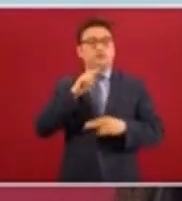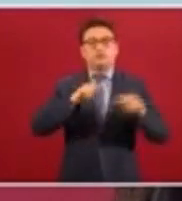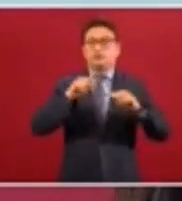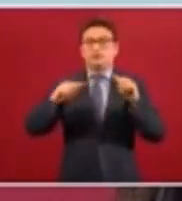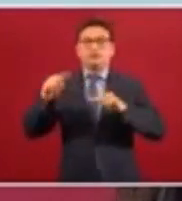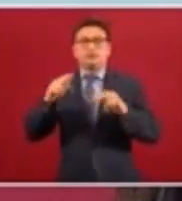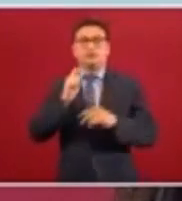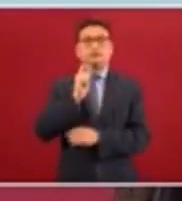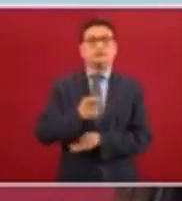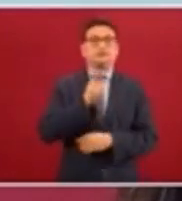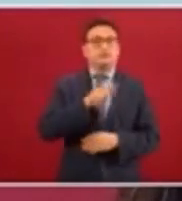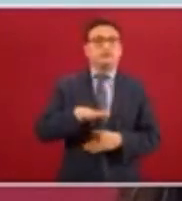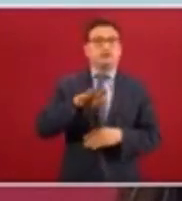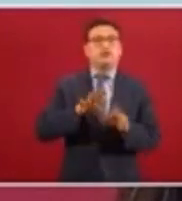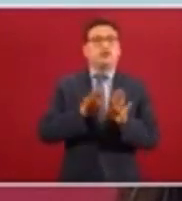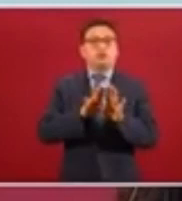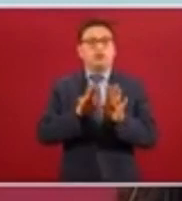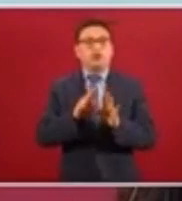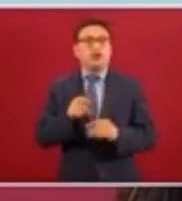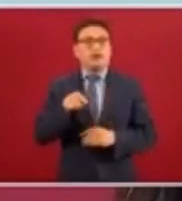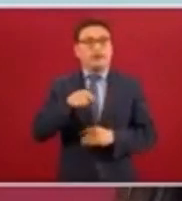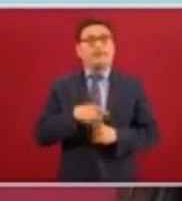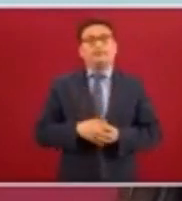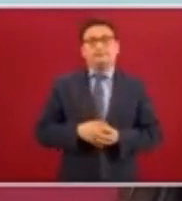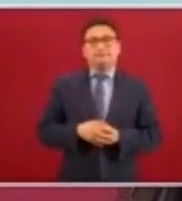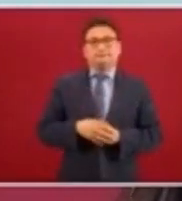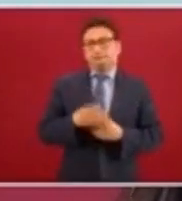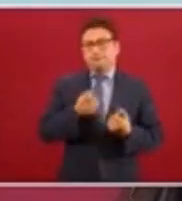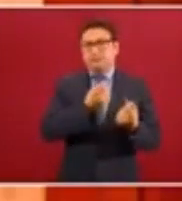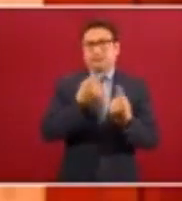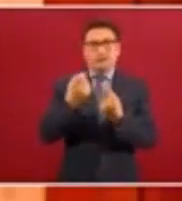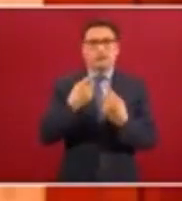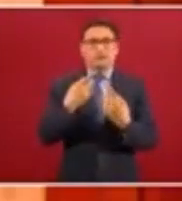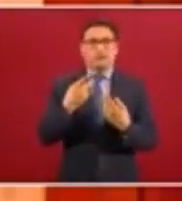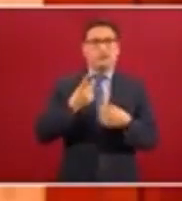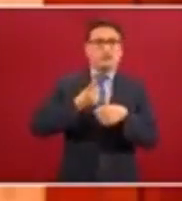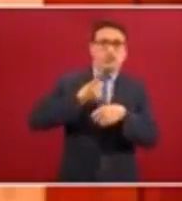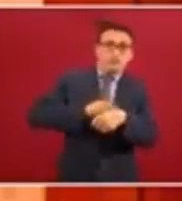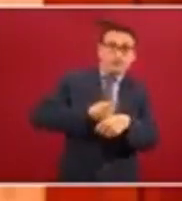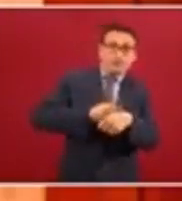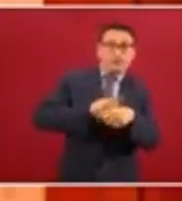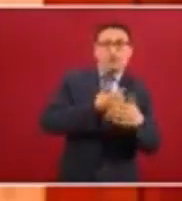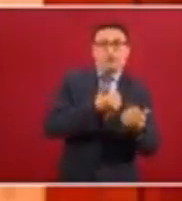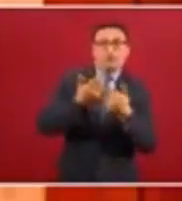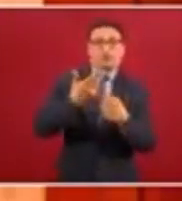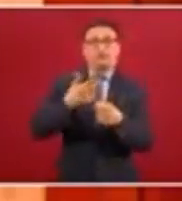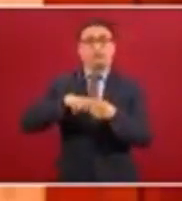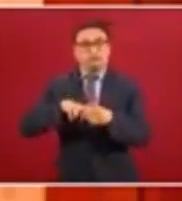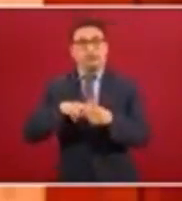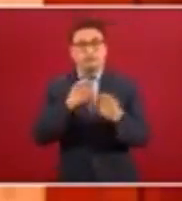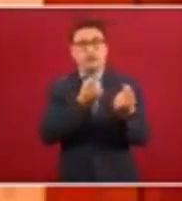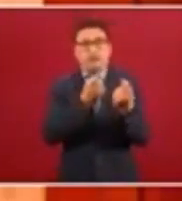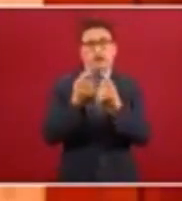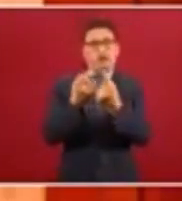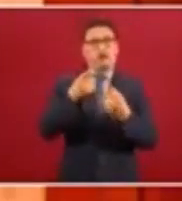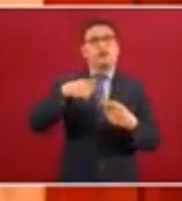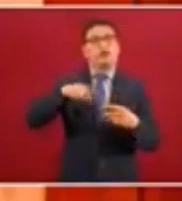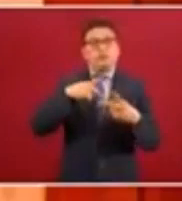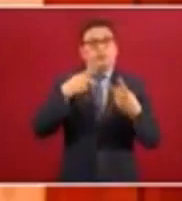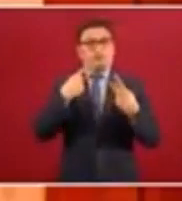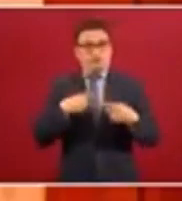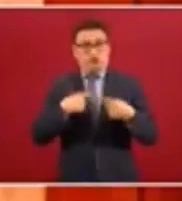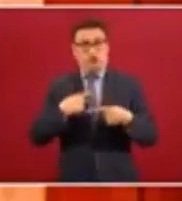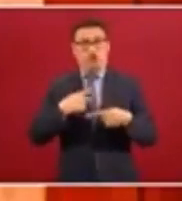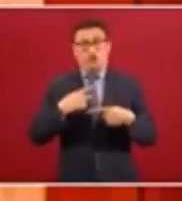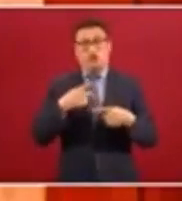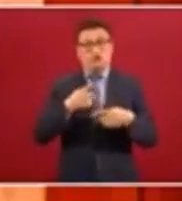distribución están la distribución de los casos que han tenido enfermedad hospitalizable, es decir, personas que tienen